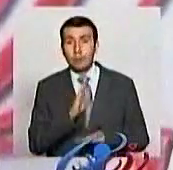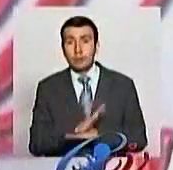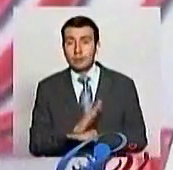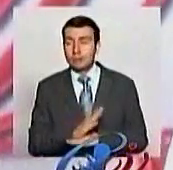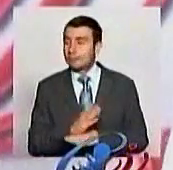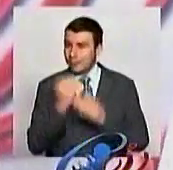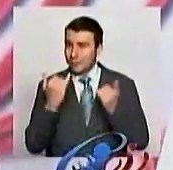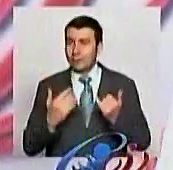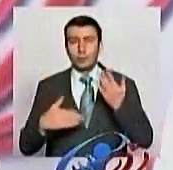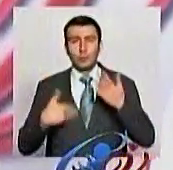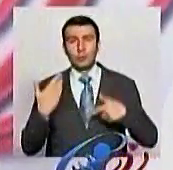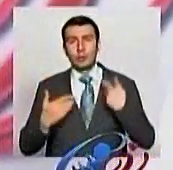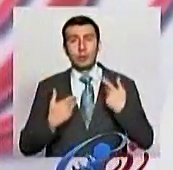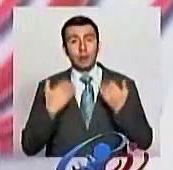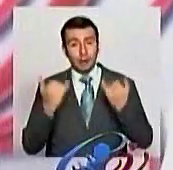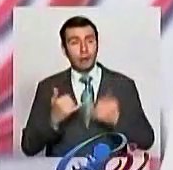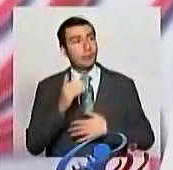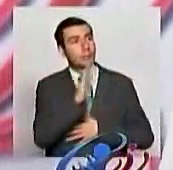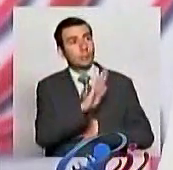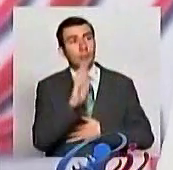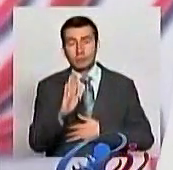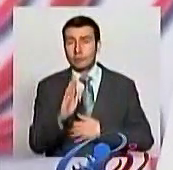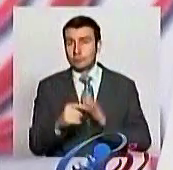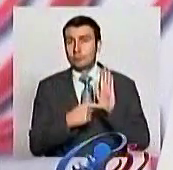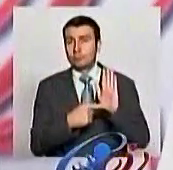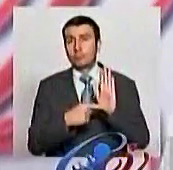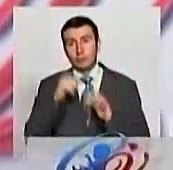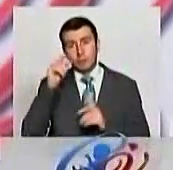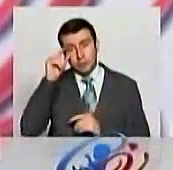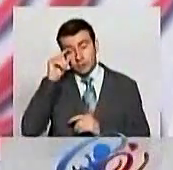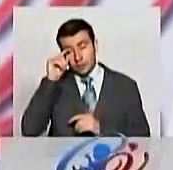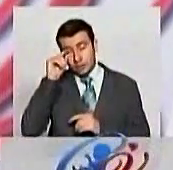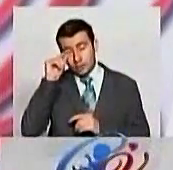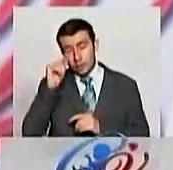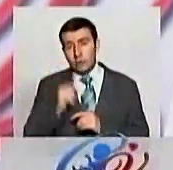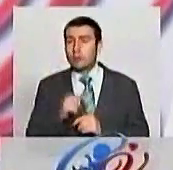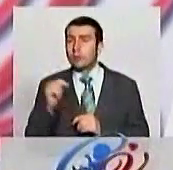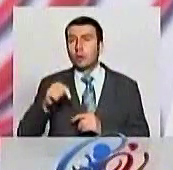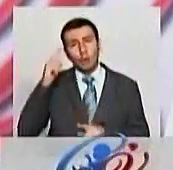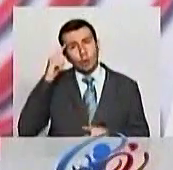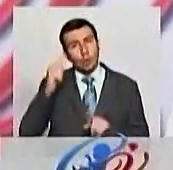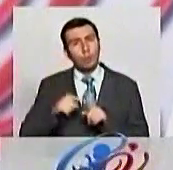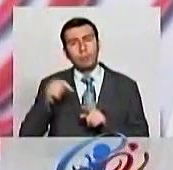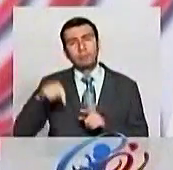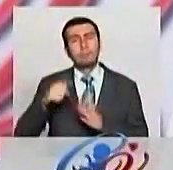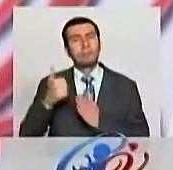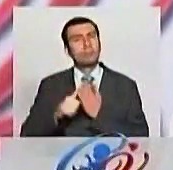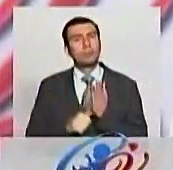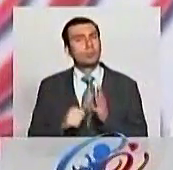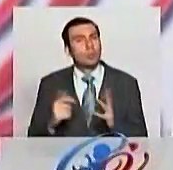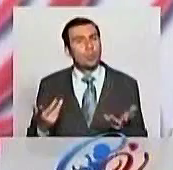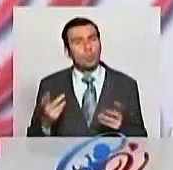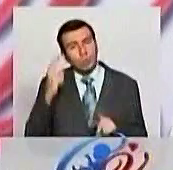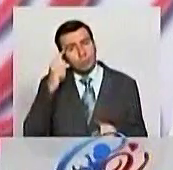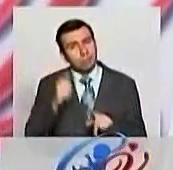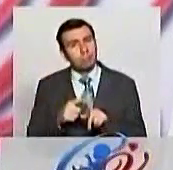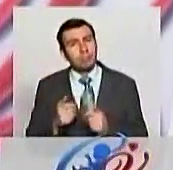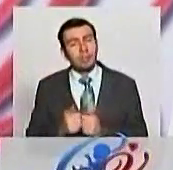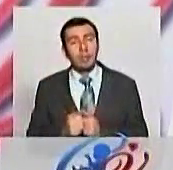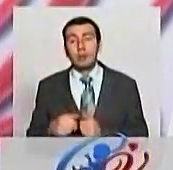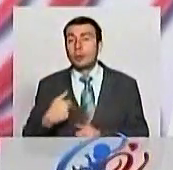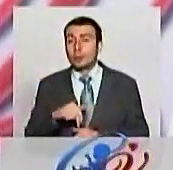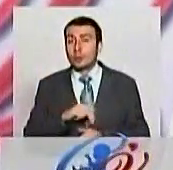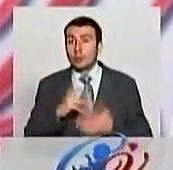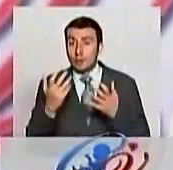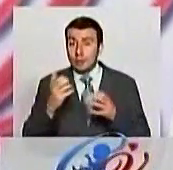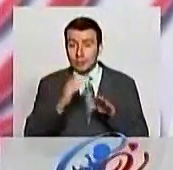mí estar con ustedes hoy. El propósito de este programa es especialmente